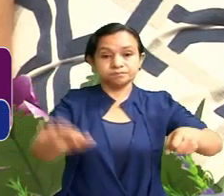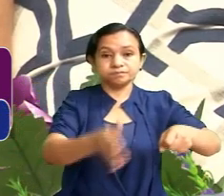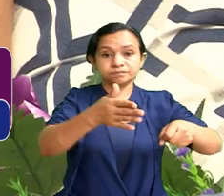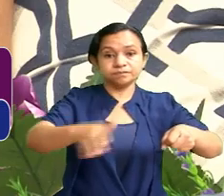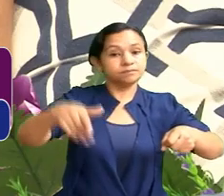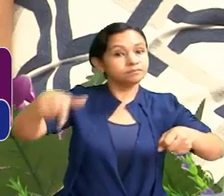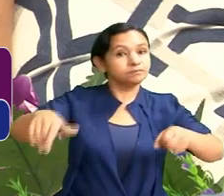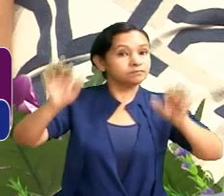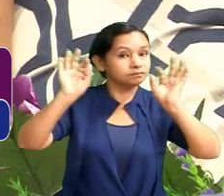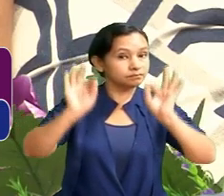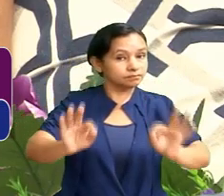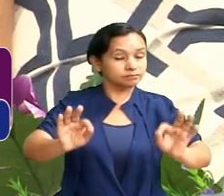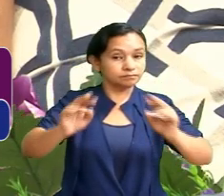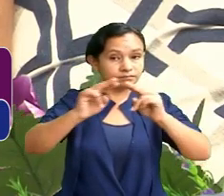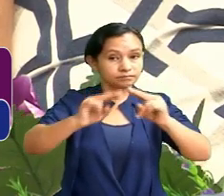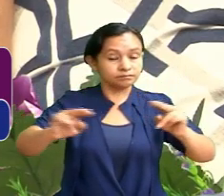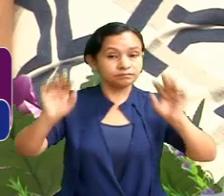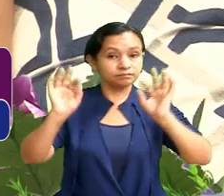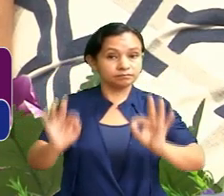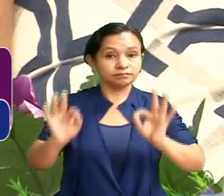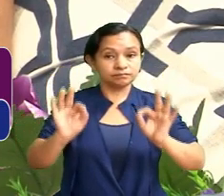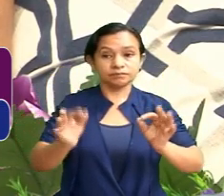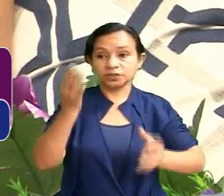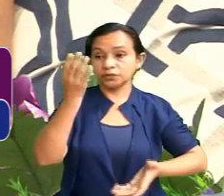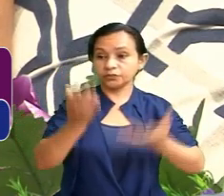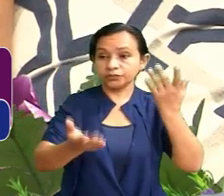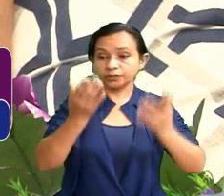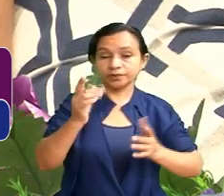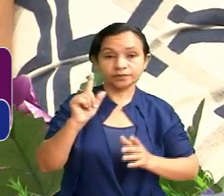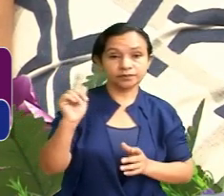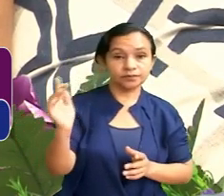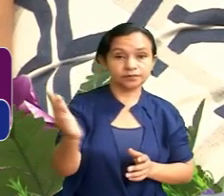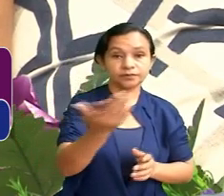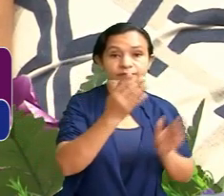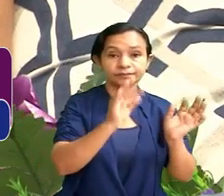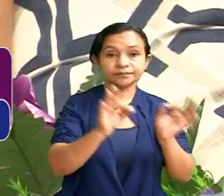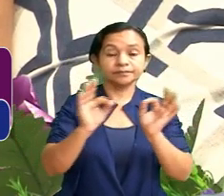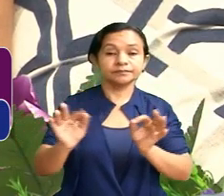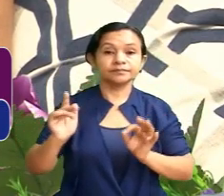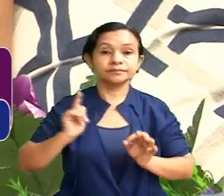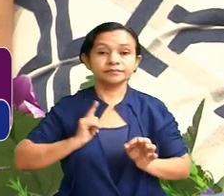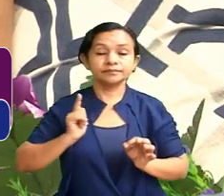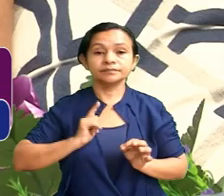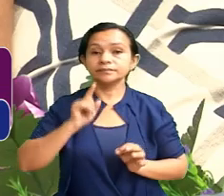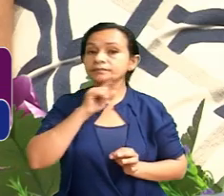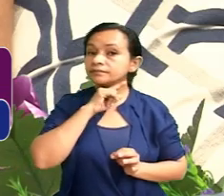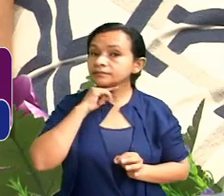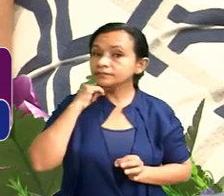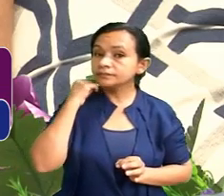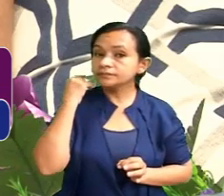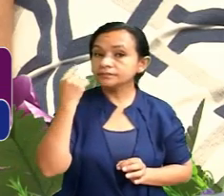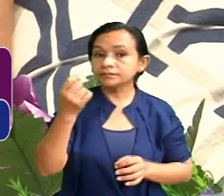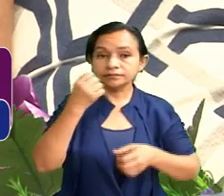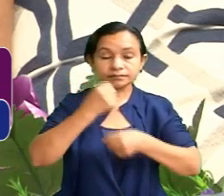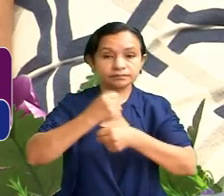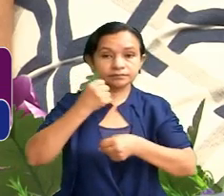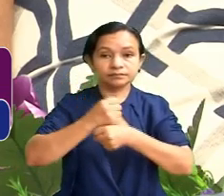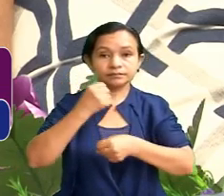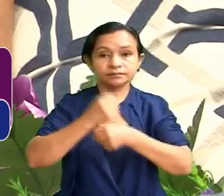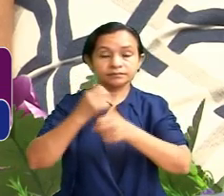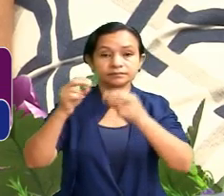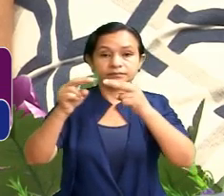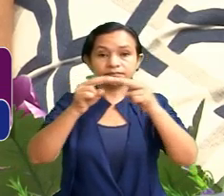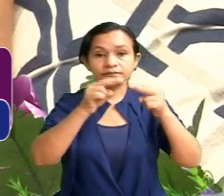sean adecuadas para evitar los incendios verdad entonces ahí hay realmente un trabajo articulado